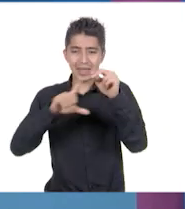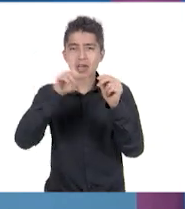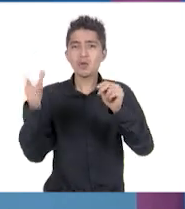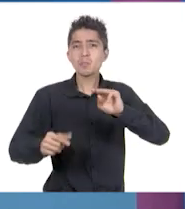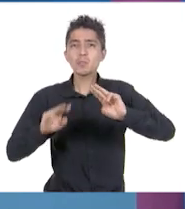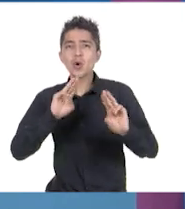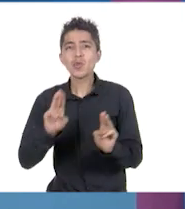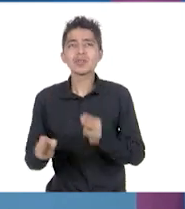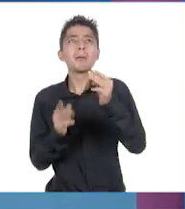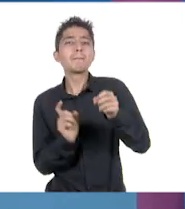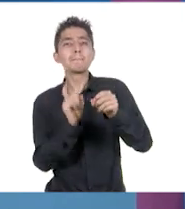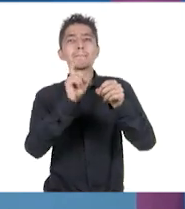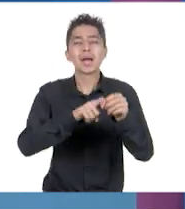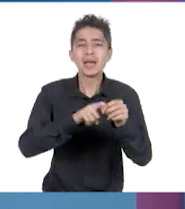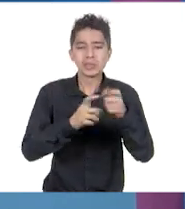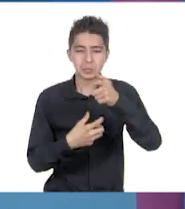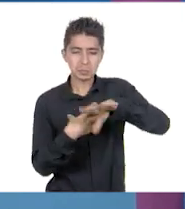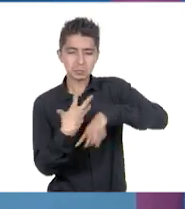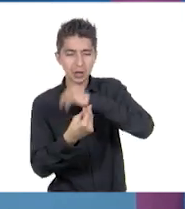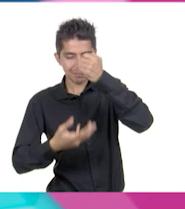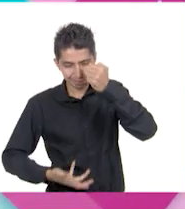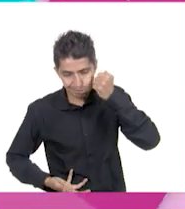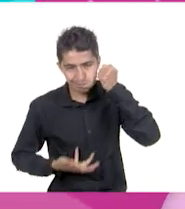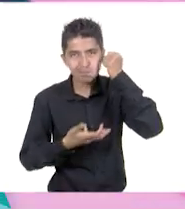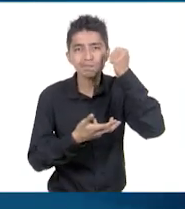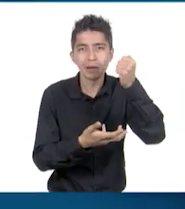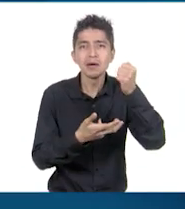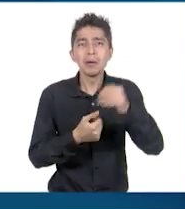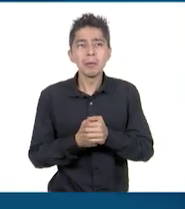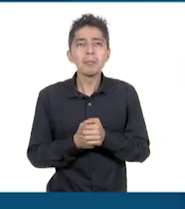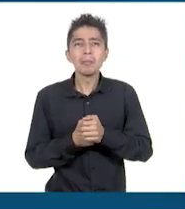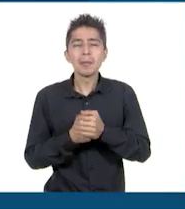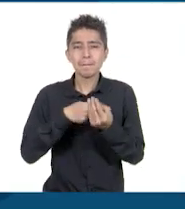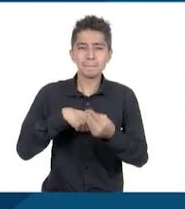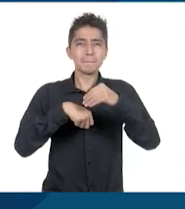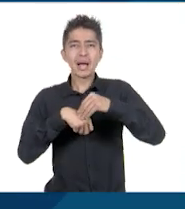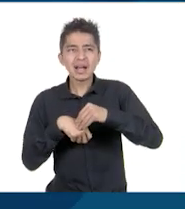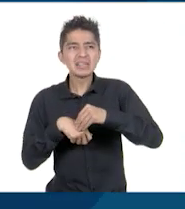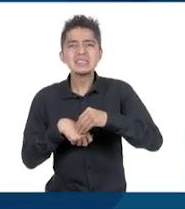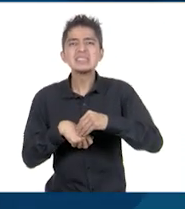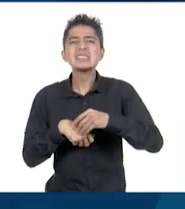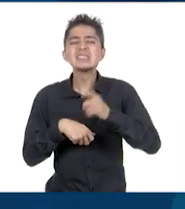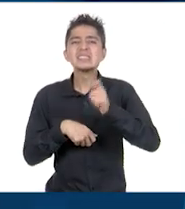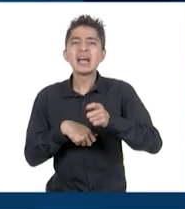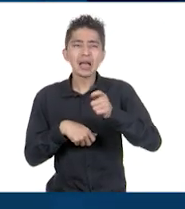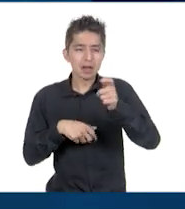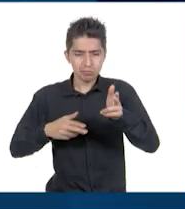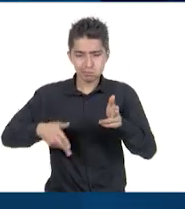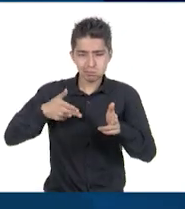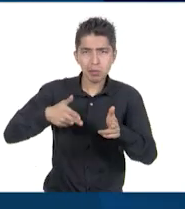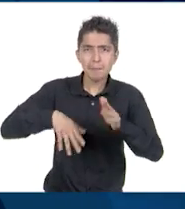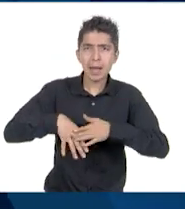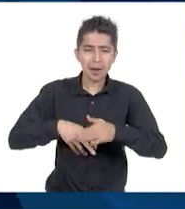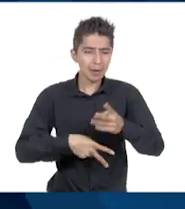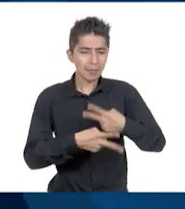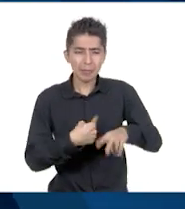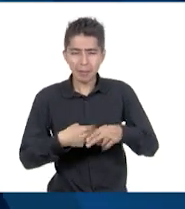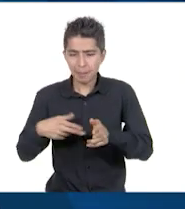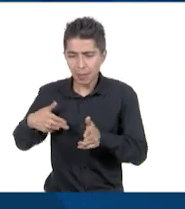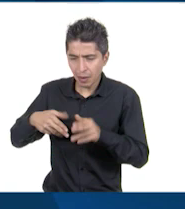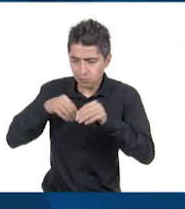mundial. Impulsó las inversiones extranjeras, incrementó el tendido de vías férreas e introdujo